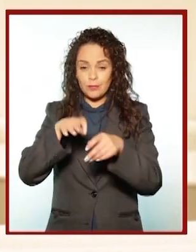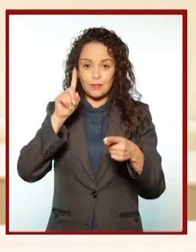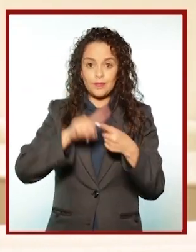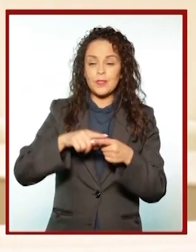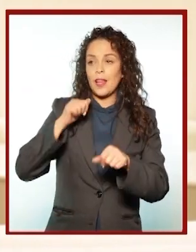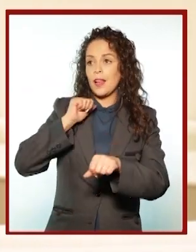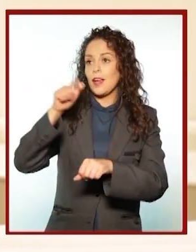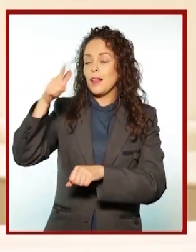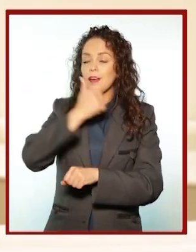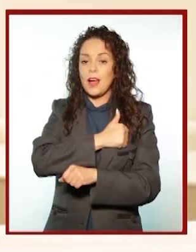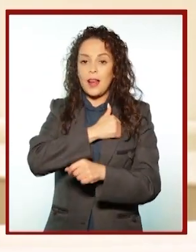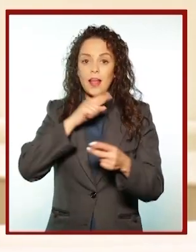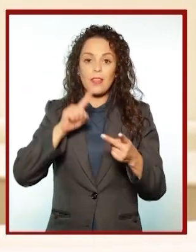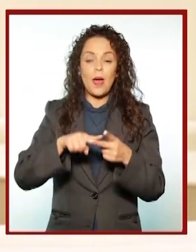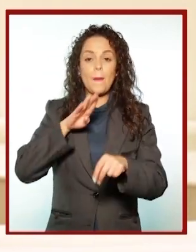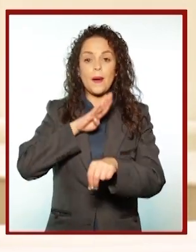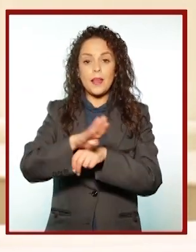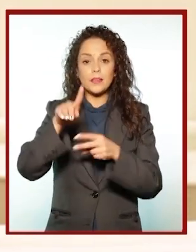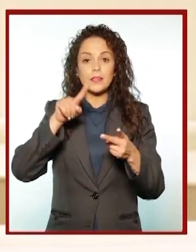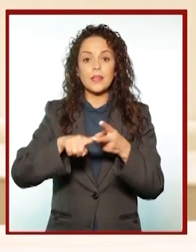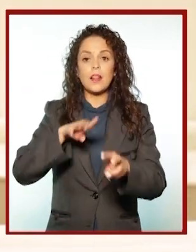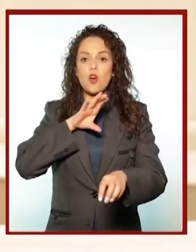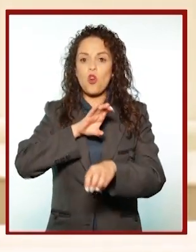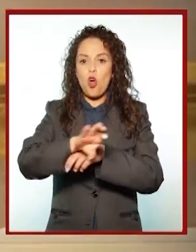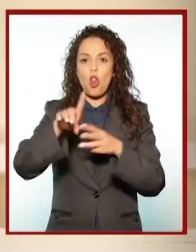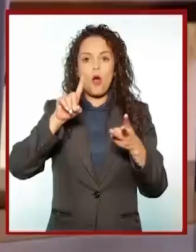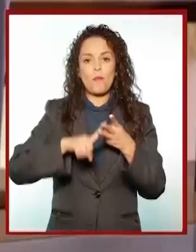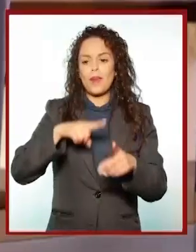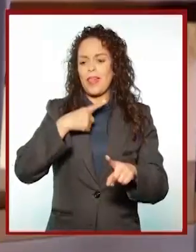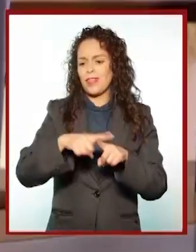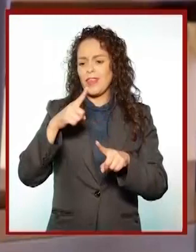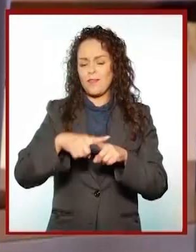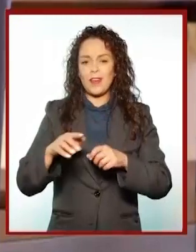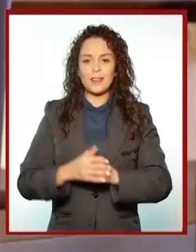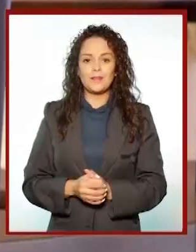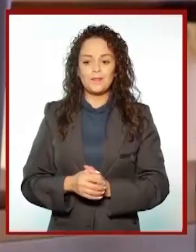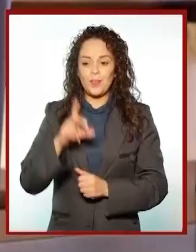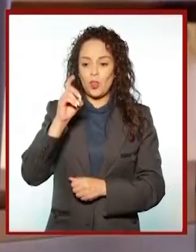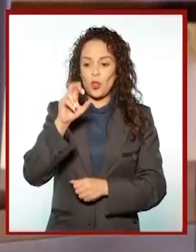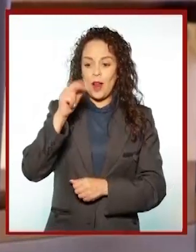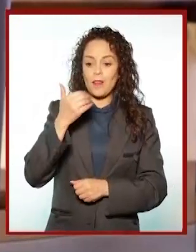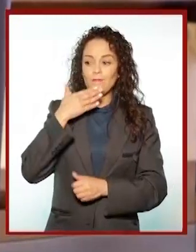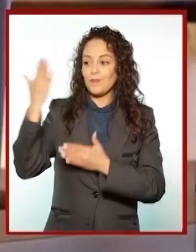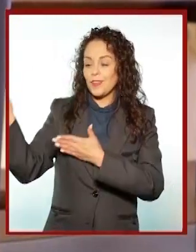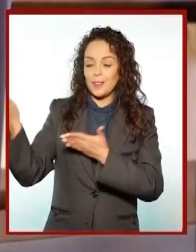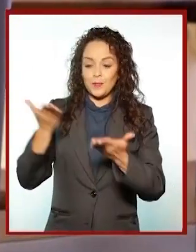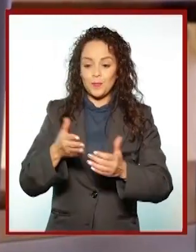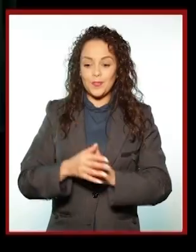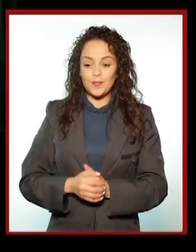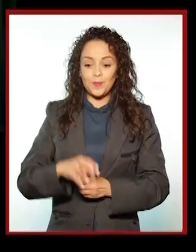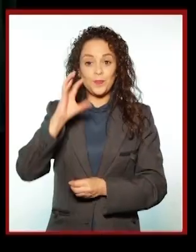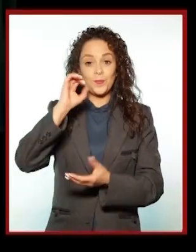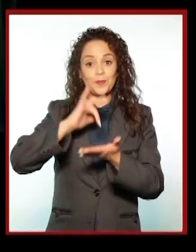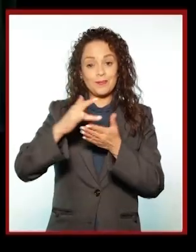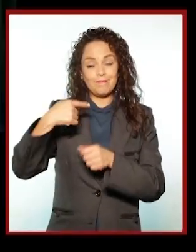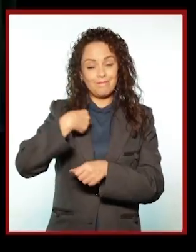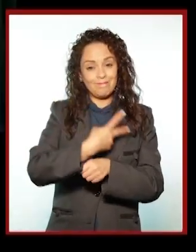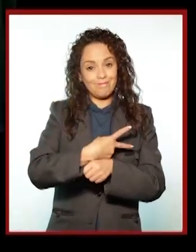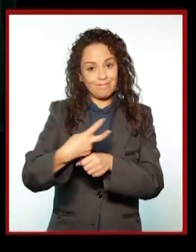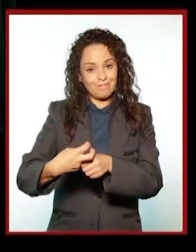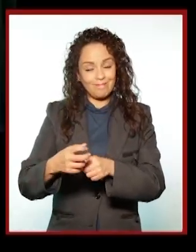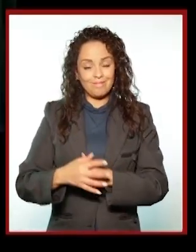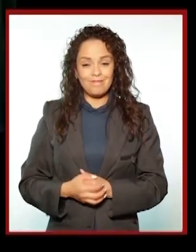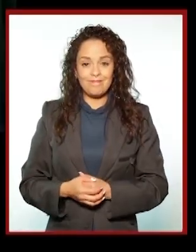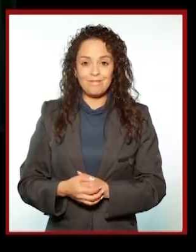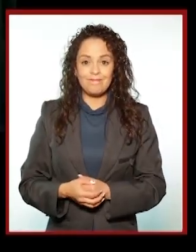México, Canadá, Brasil y Colombia en diversos espacios. Dora, bienvenida. Muchas gracias por estar con nosotros. Muchas gracias a ustedes